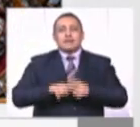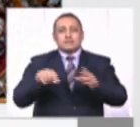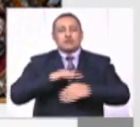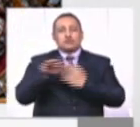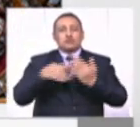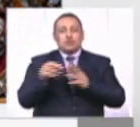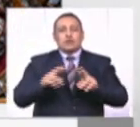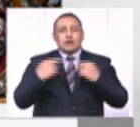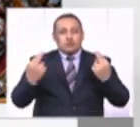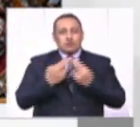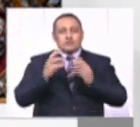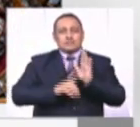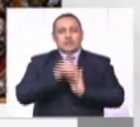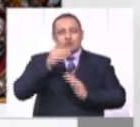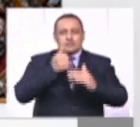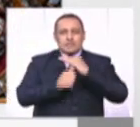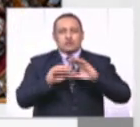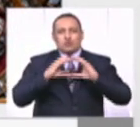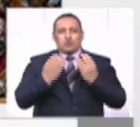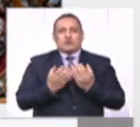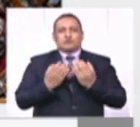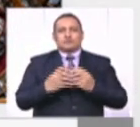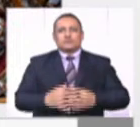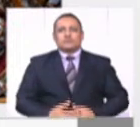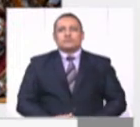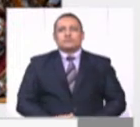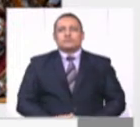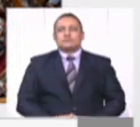de desarrollo del pleno del